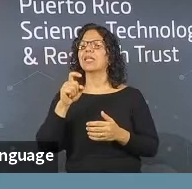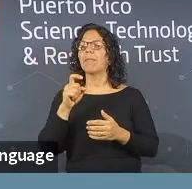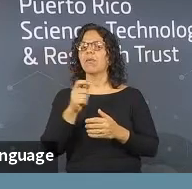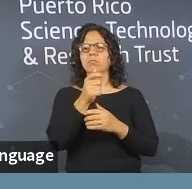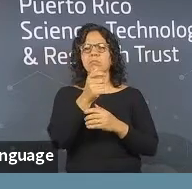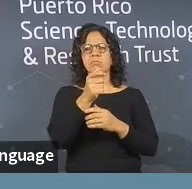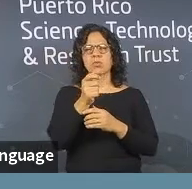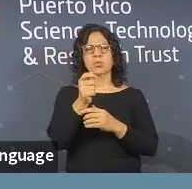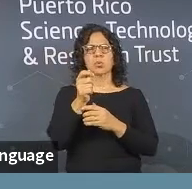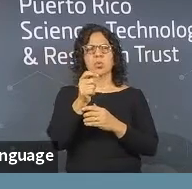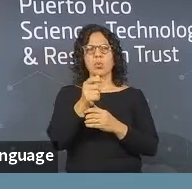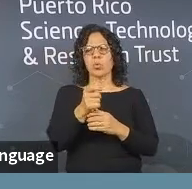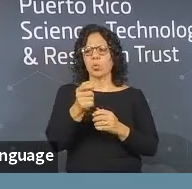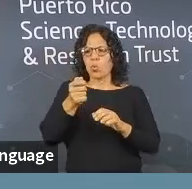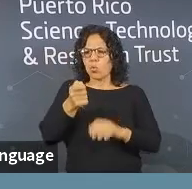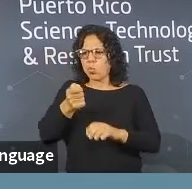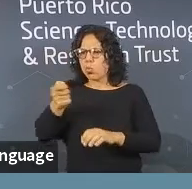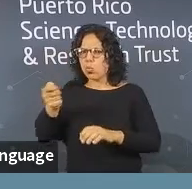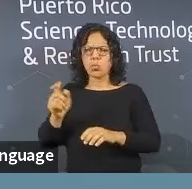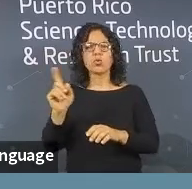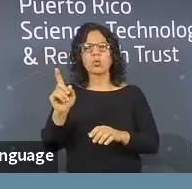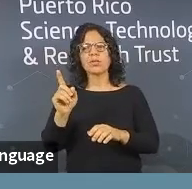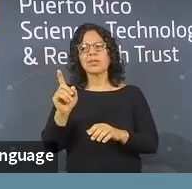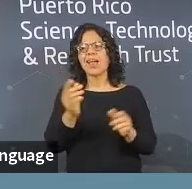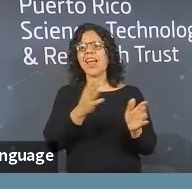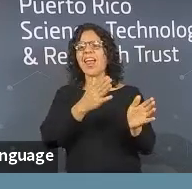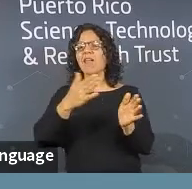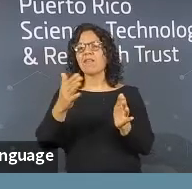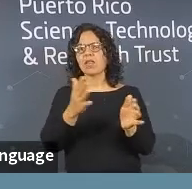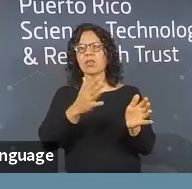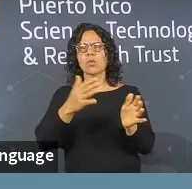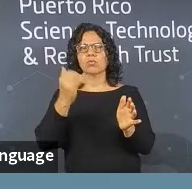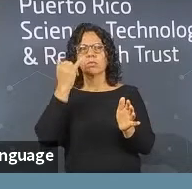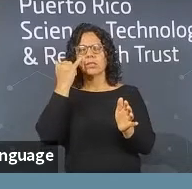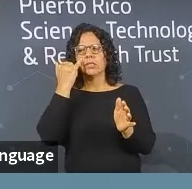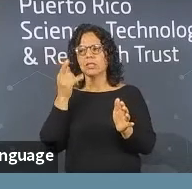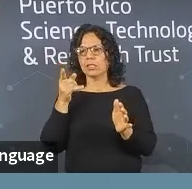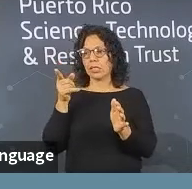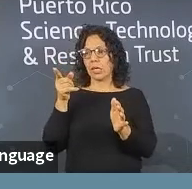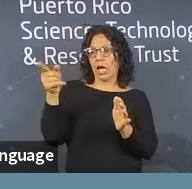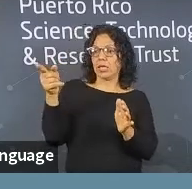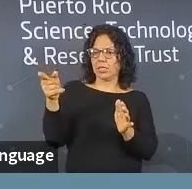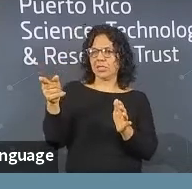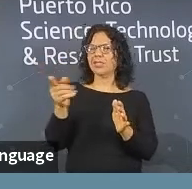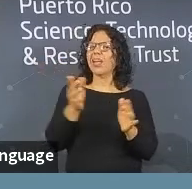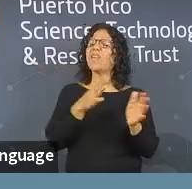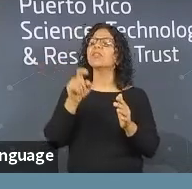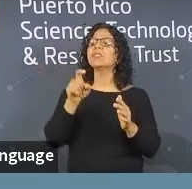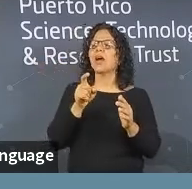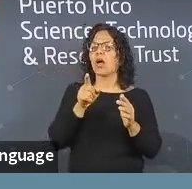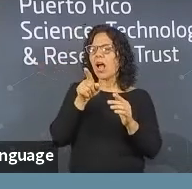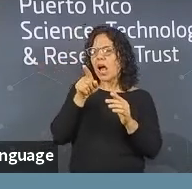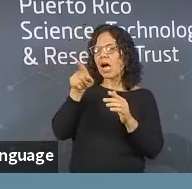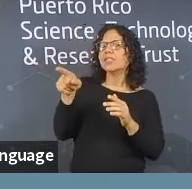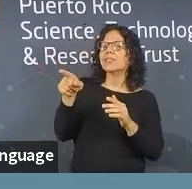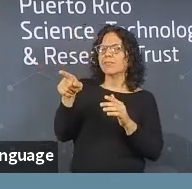donde el viento está en dirección a nuestro objetivo. Y la distribución de gota es específica para